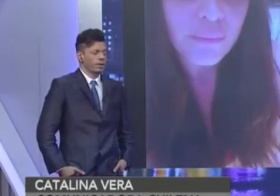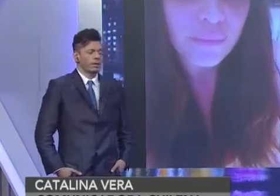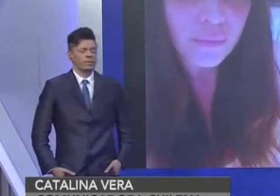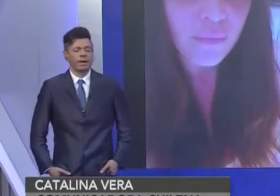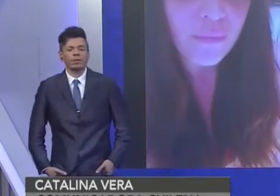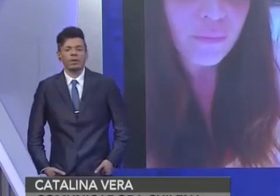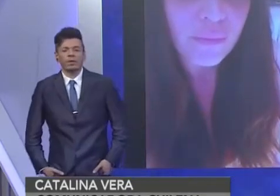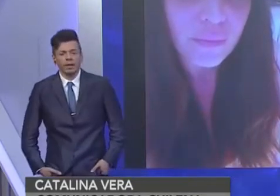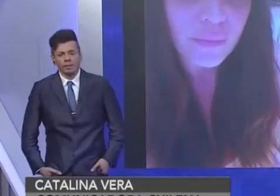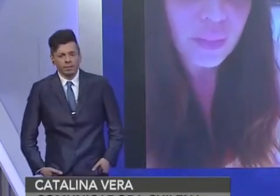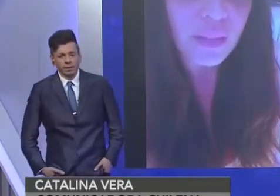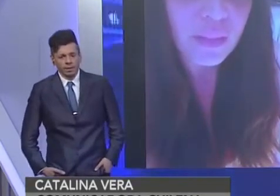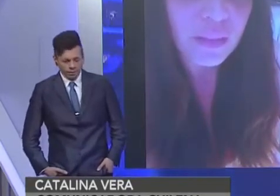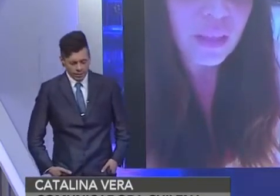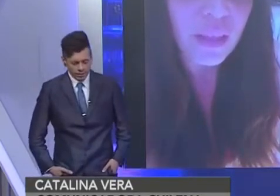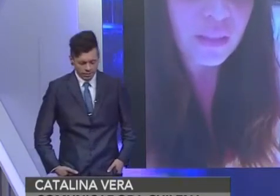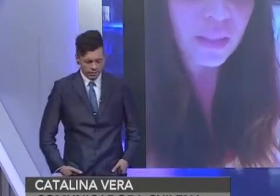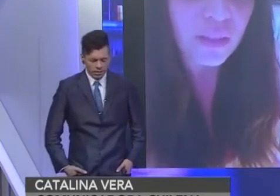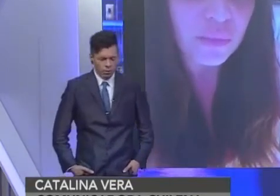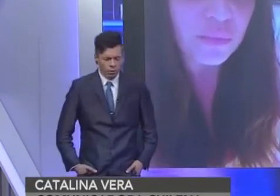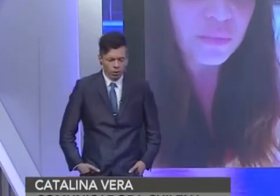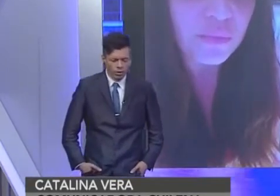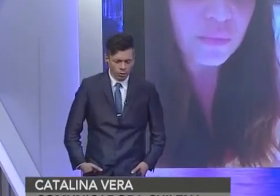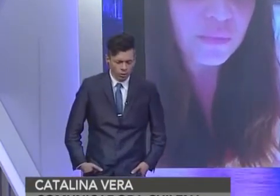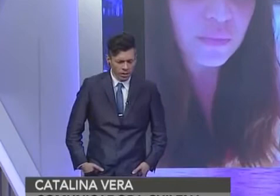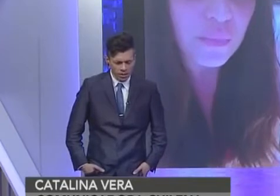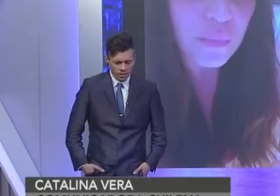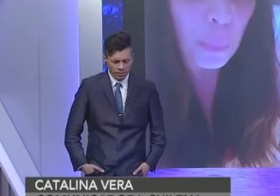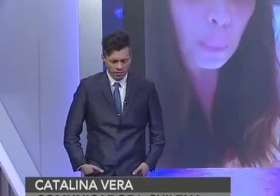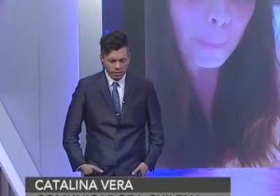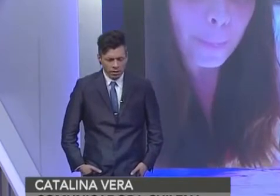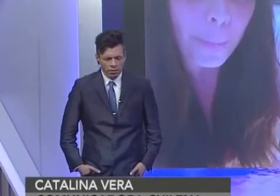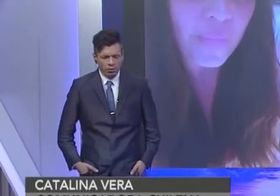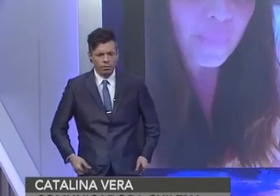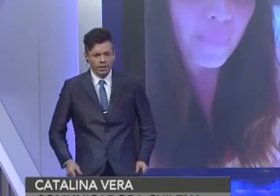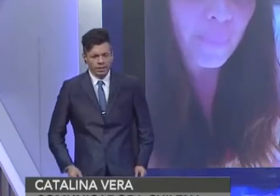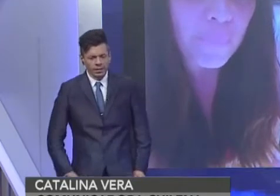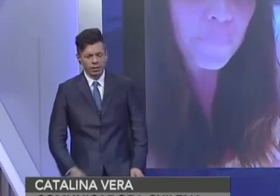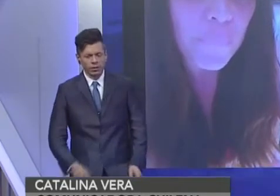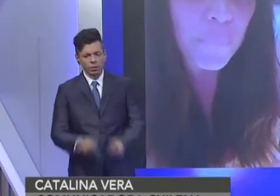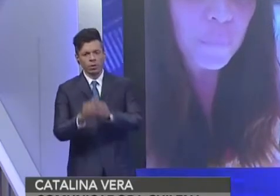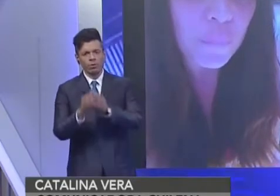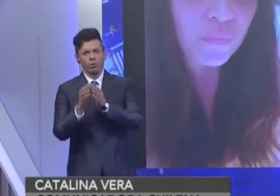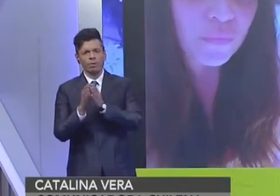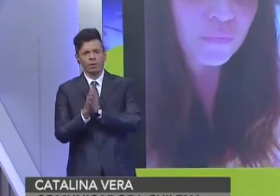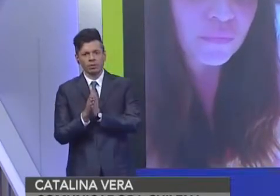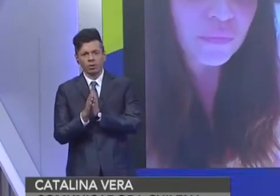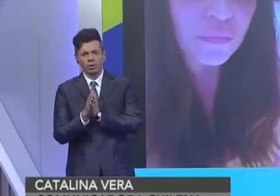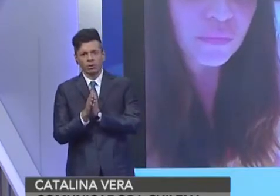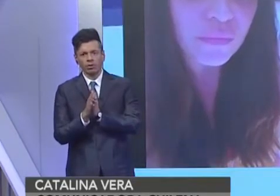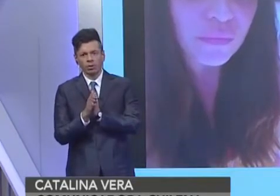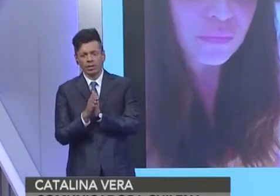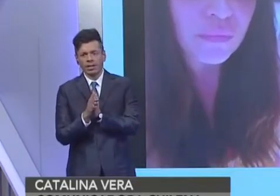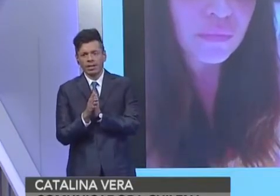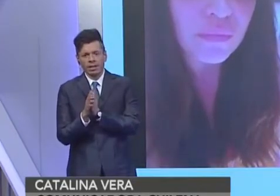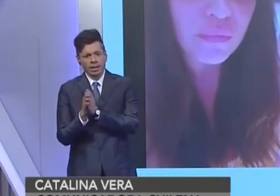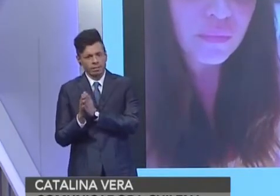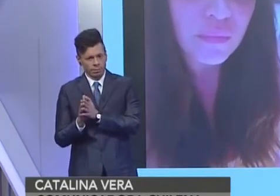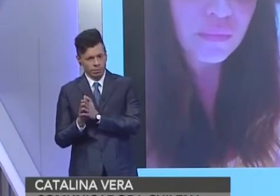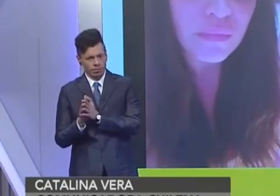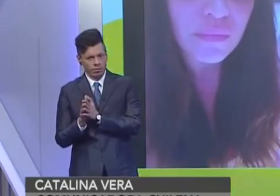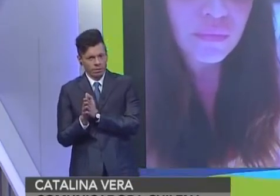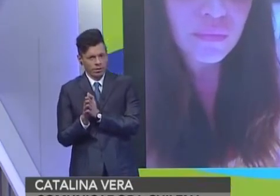la gente viaje. Lo que pasa es que hay una realidad. A ver, tanto Uruguay como Chile fueron países que tuvieron un momento donde